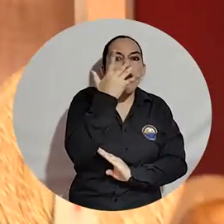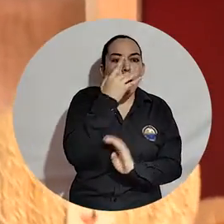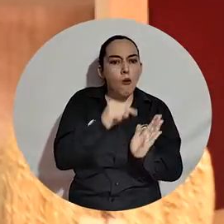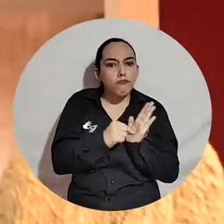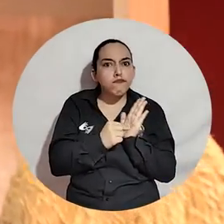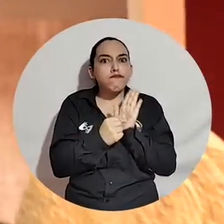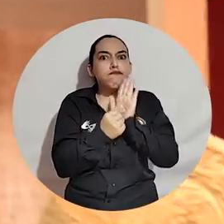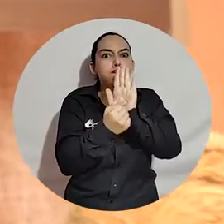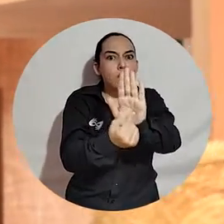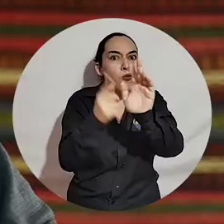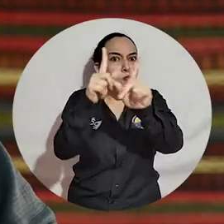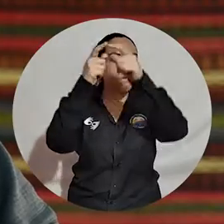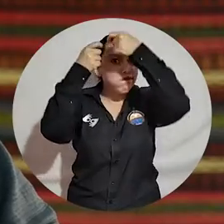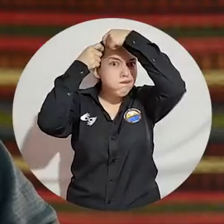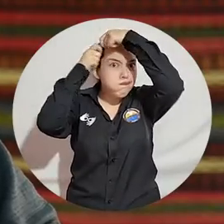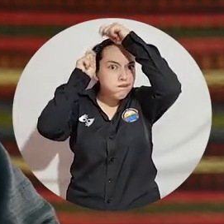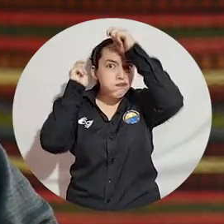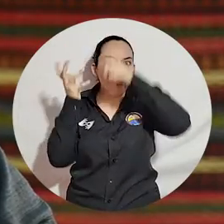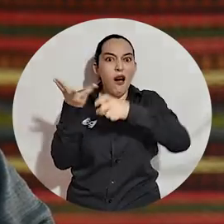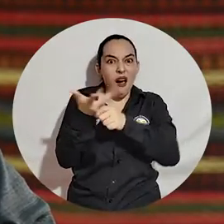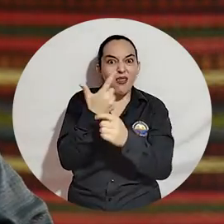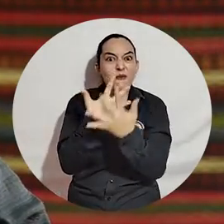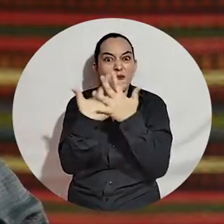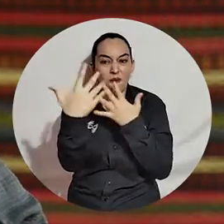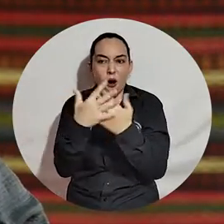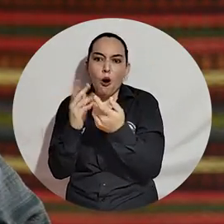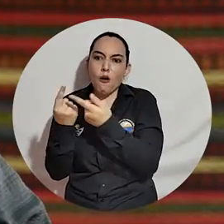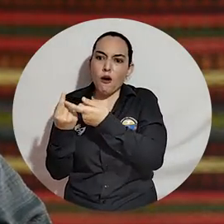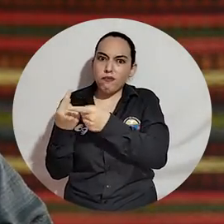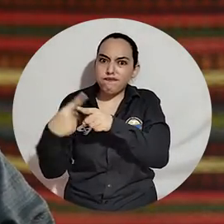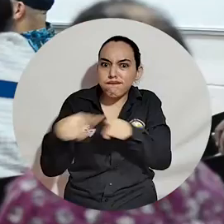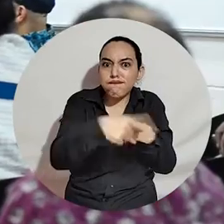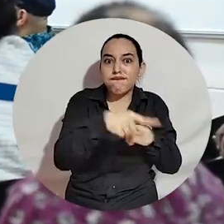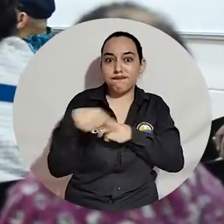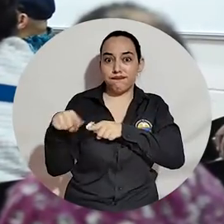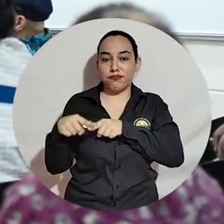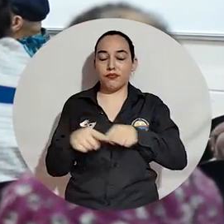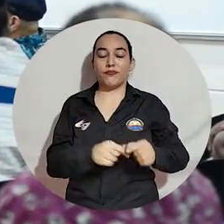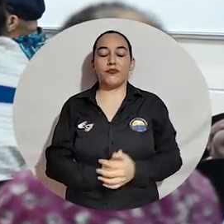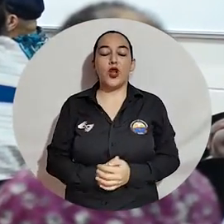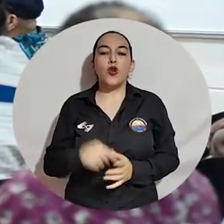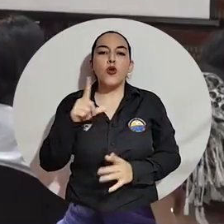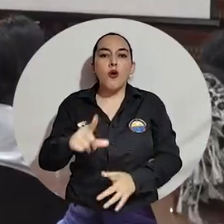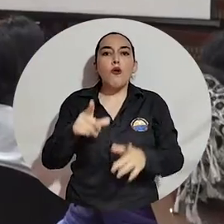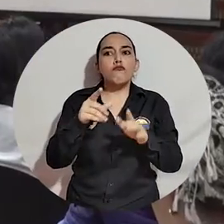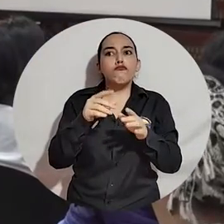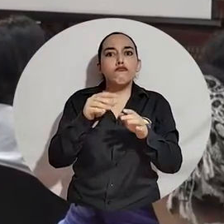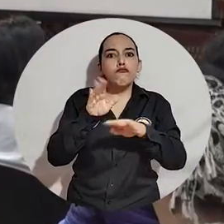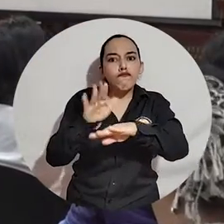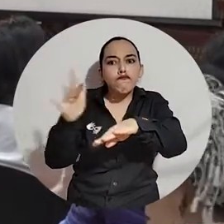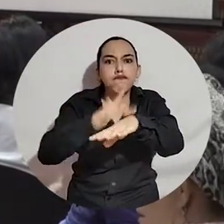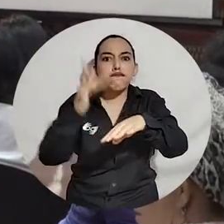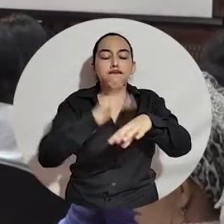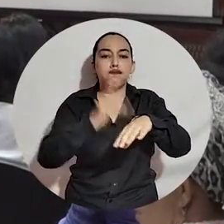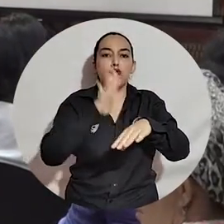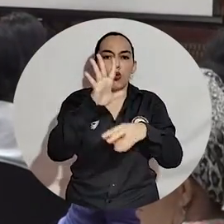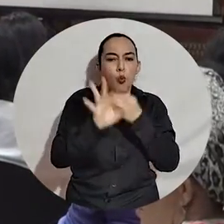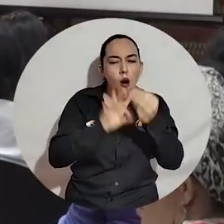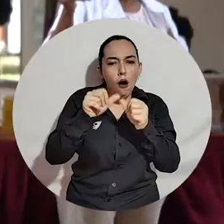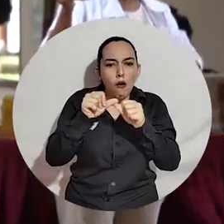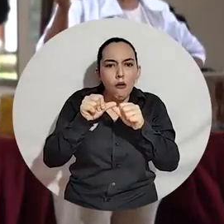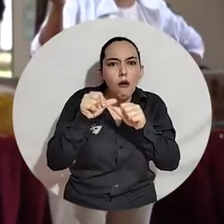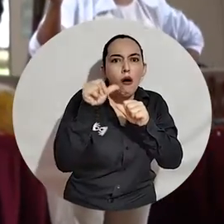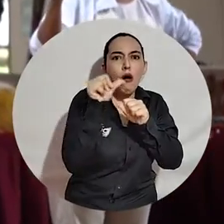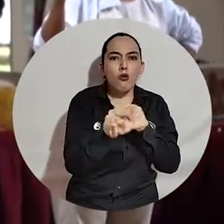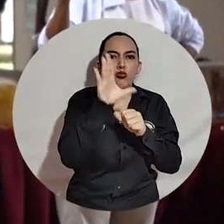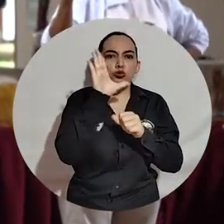comunidades negras en nuestra artesanía, como es las trenzas. Desde la Alma Mater se busca fomentar la sostenibilidad y el